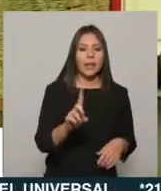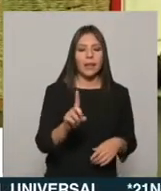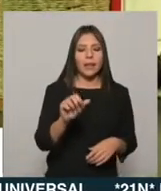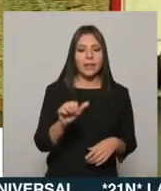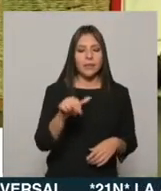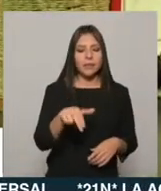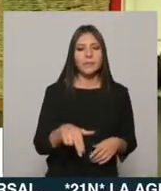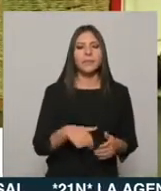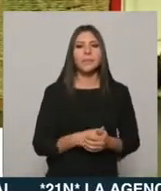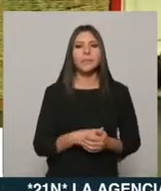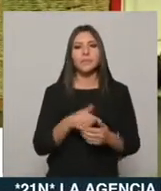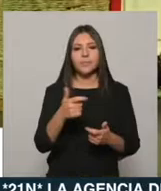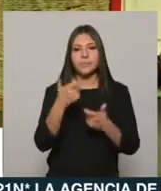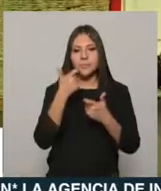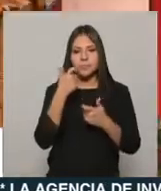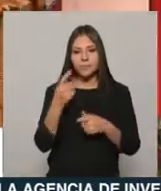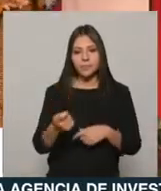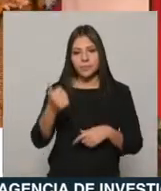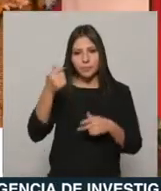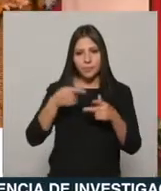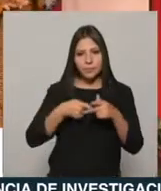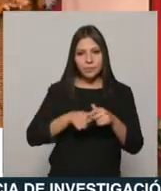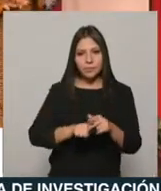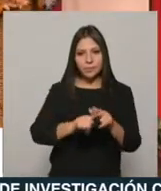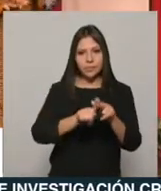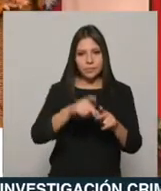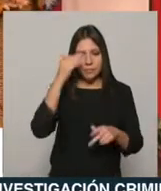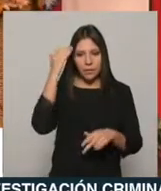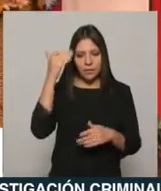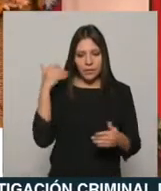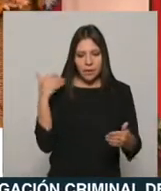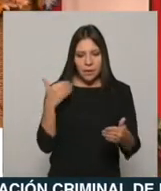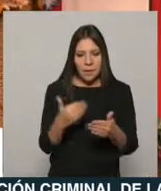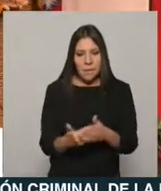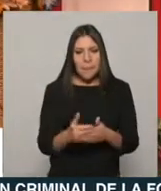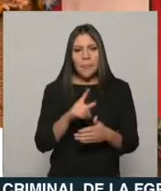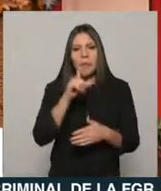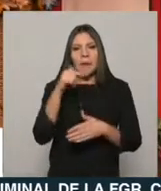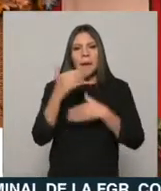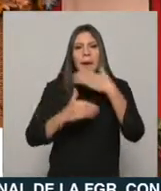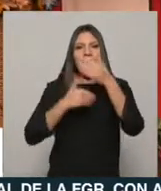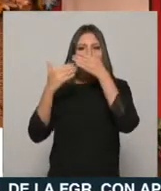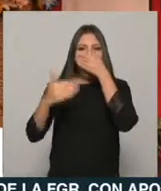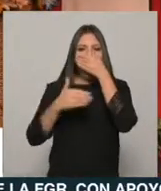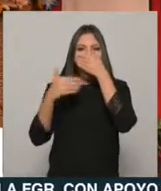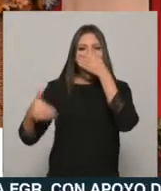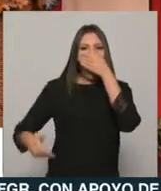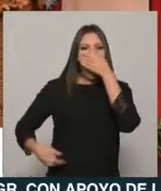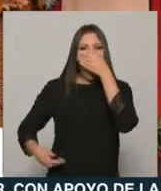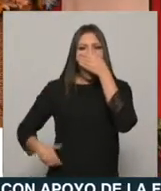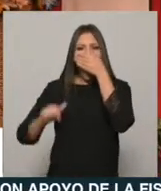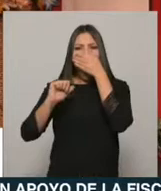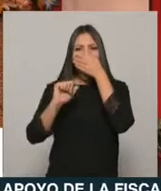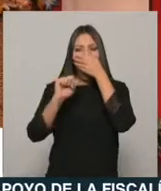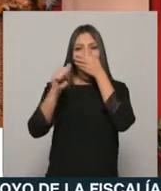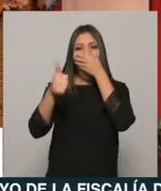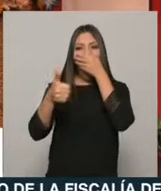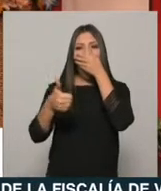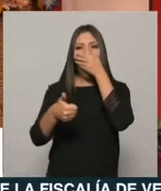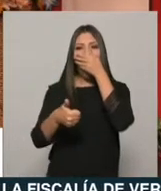la comedia comienza en la época actual, y luego a través de la magia del teatro el escenario se convierte en el